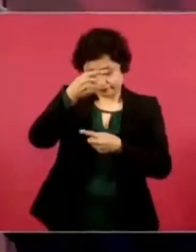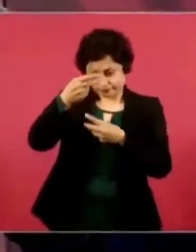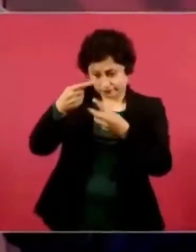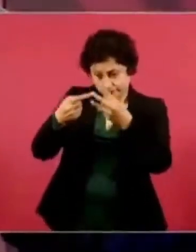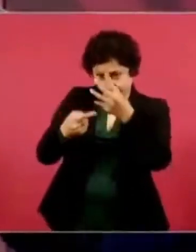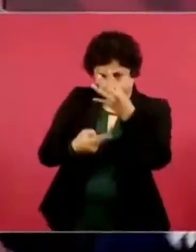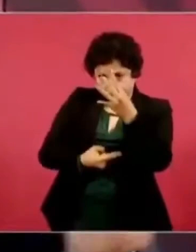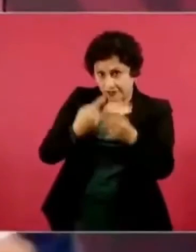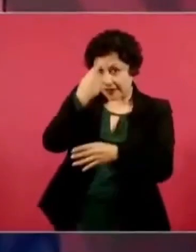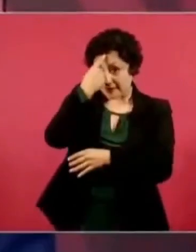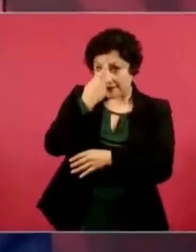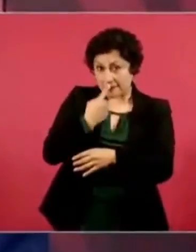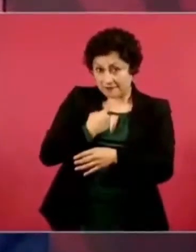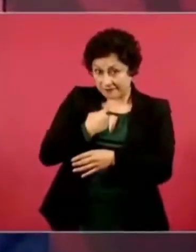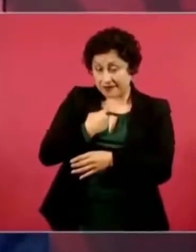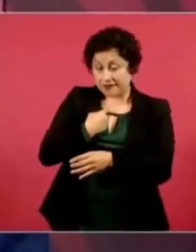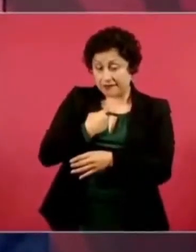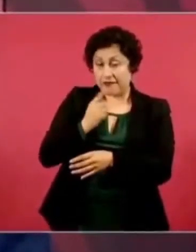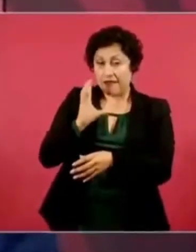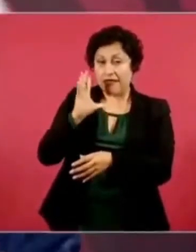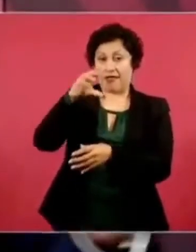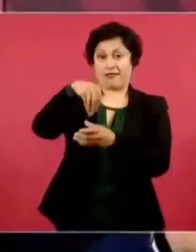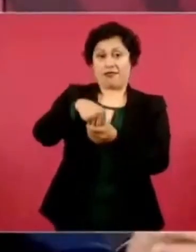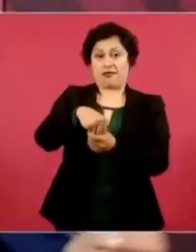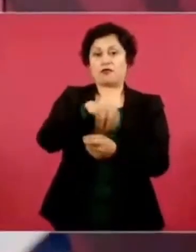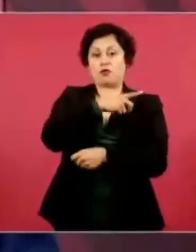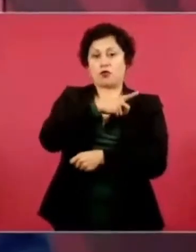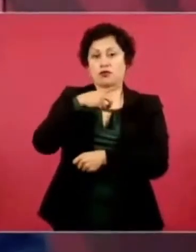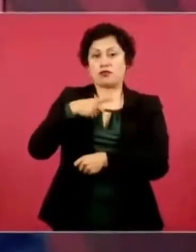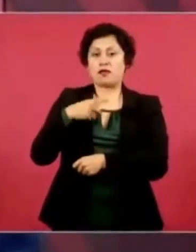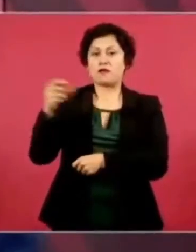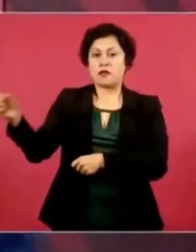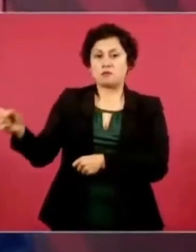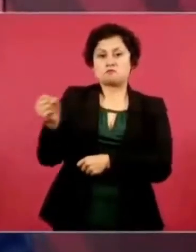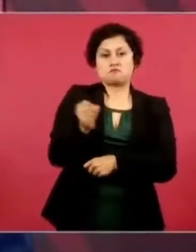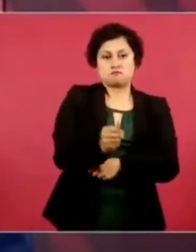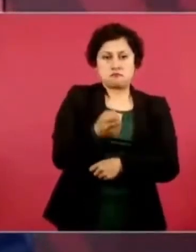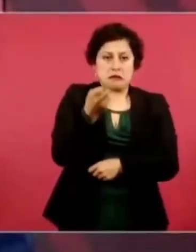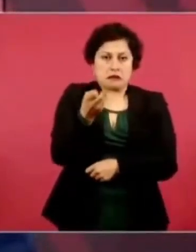gobernar este gran país, que eso es lo que merece México, ¿no?